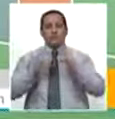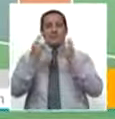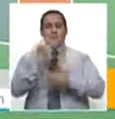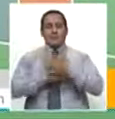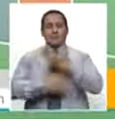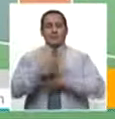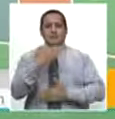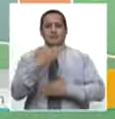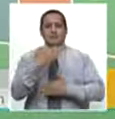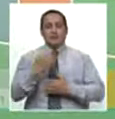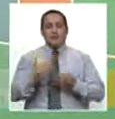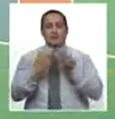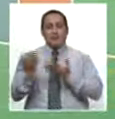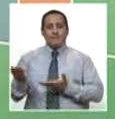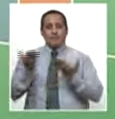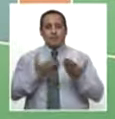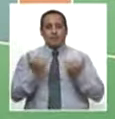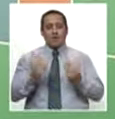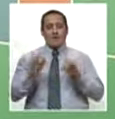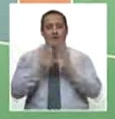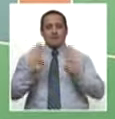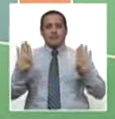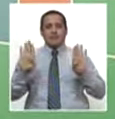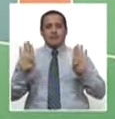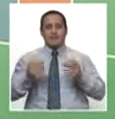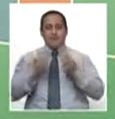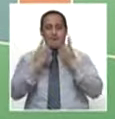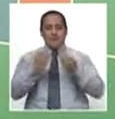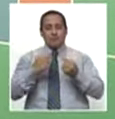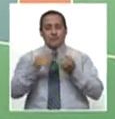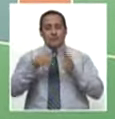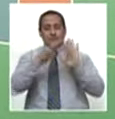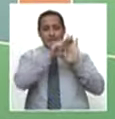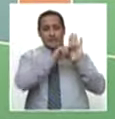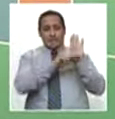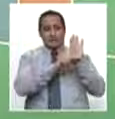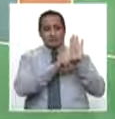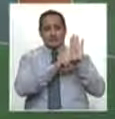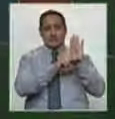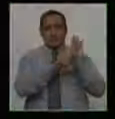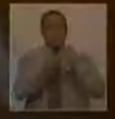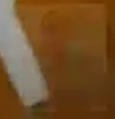la temática de discapacidad. Bienvenidos a Sin Barreras. Veamos los titulares.